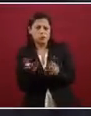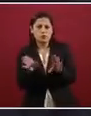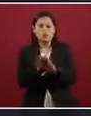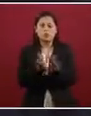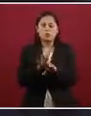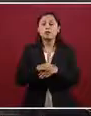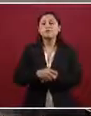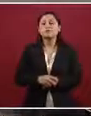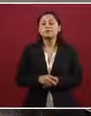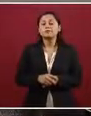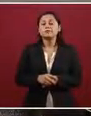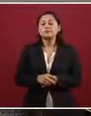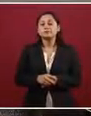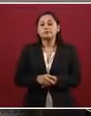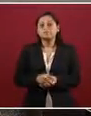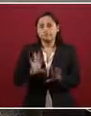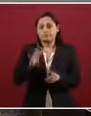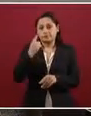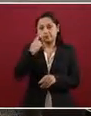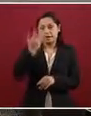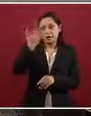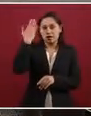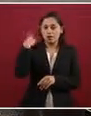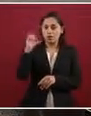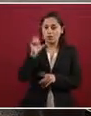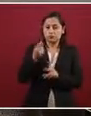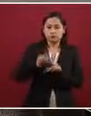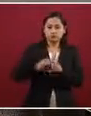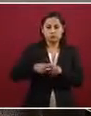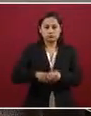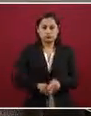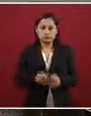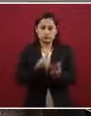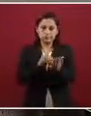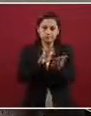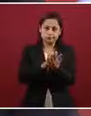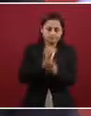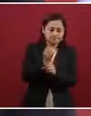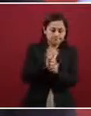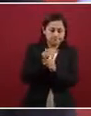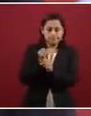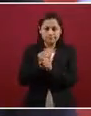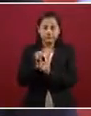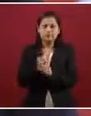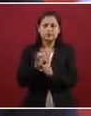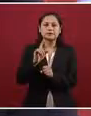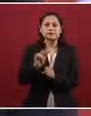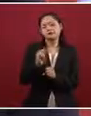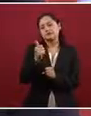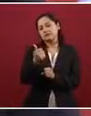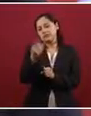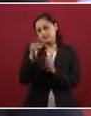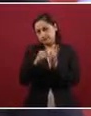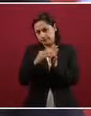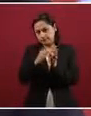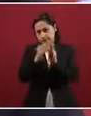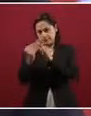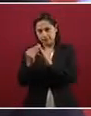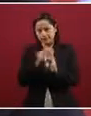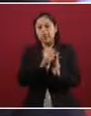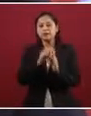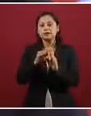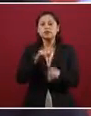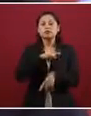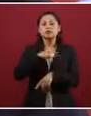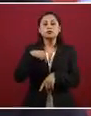diagnóstico inicial que se tenía era de 186,000 viviendas dañadas, en los recorridos que hemos realizado,